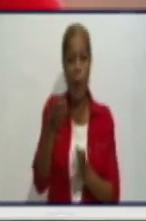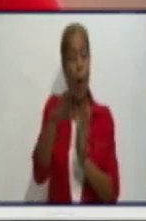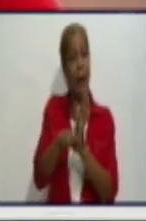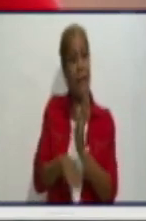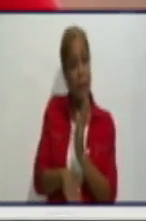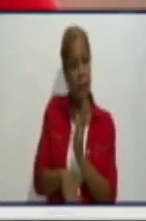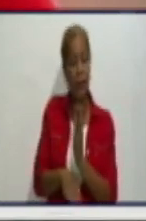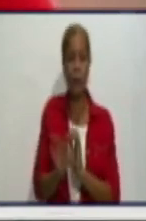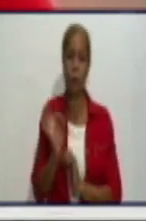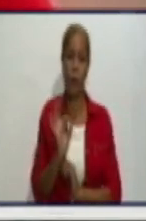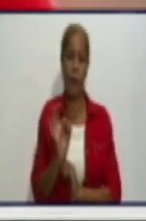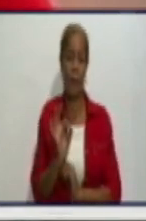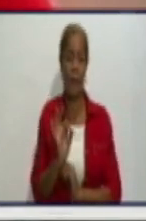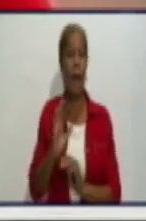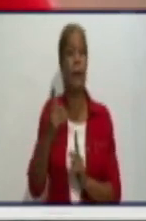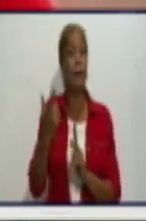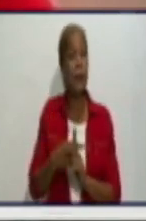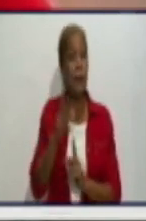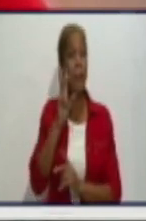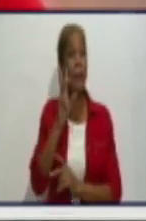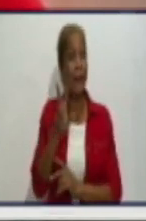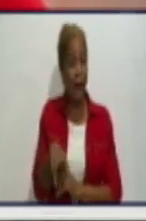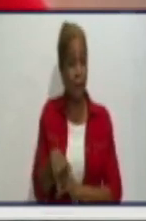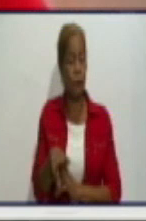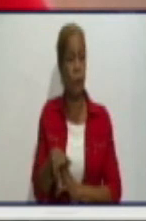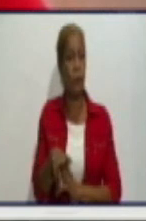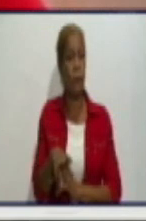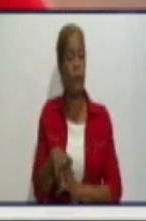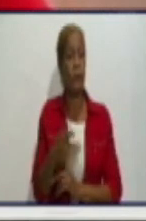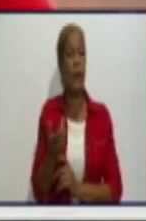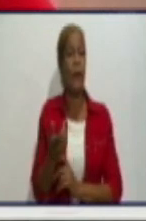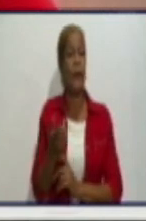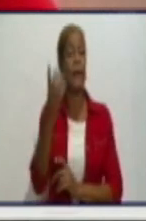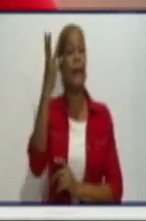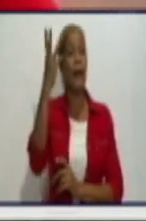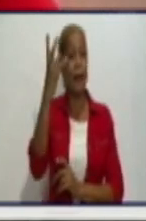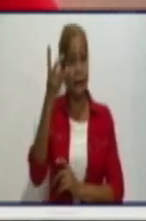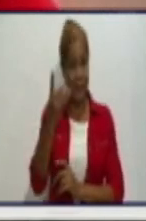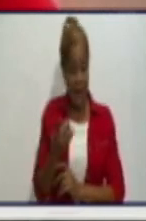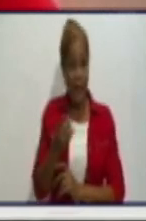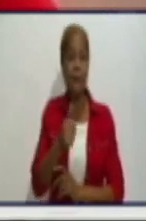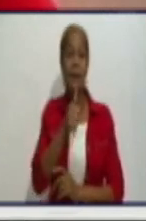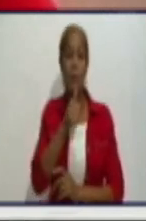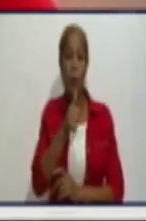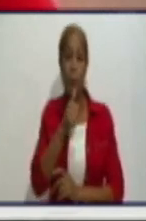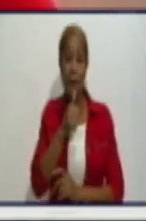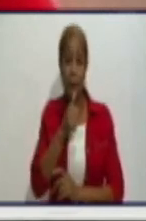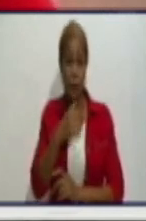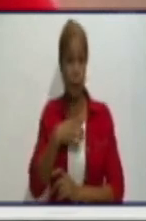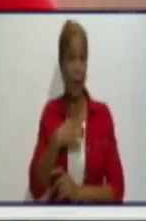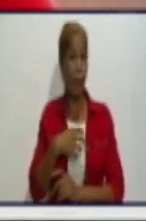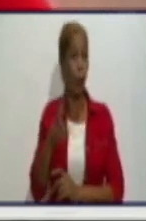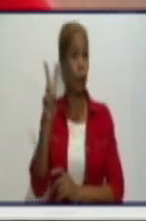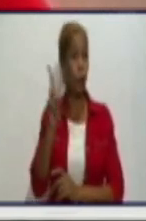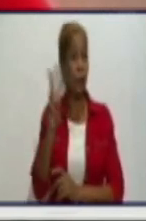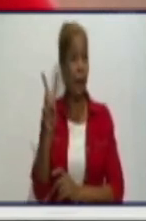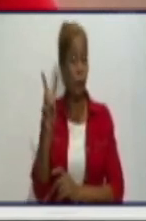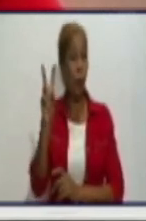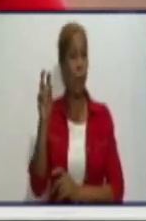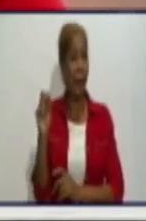y teniendo en cuenta el número de casos sospechosos que tenemos en la provincia que tenemos 220 personas sospechosos a